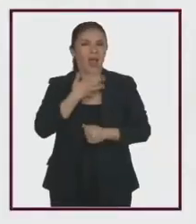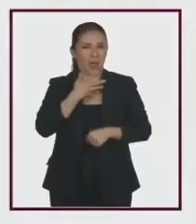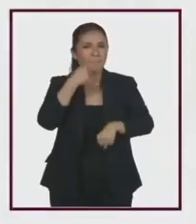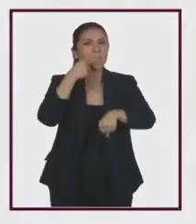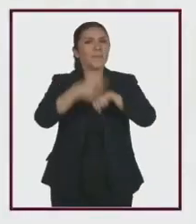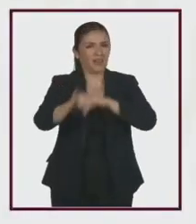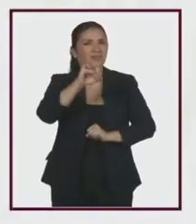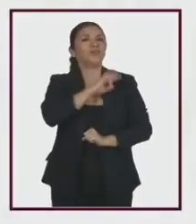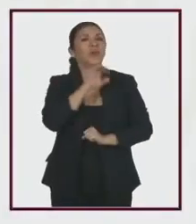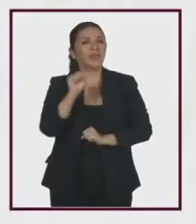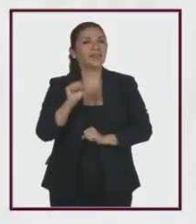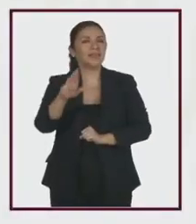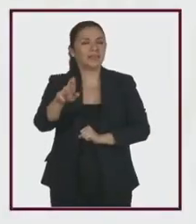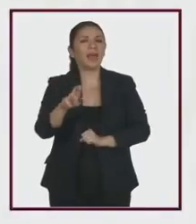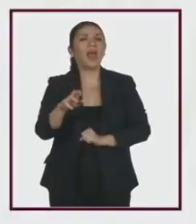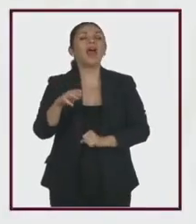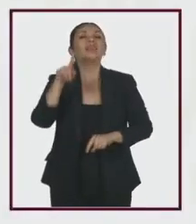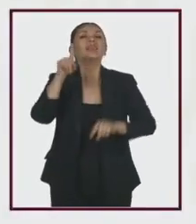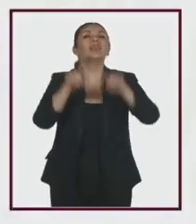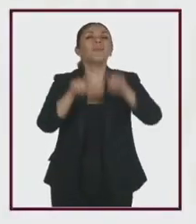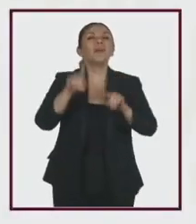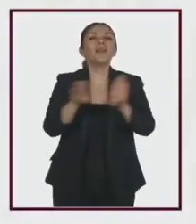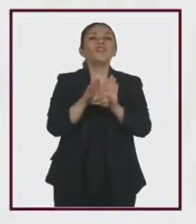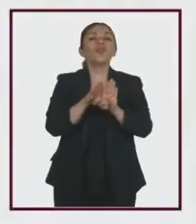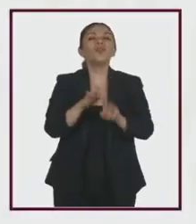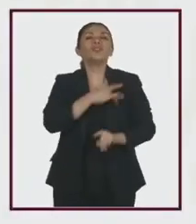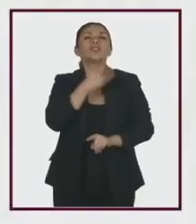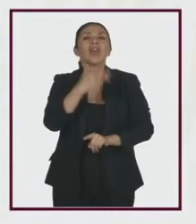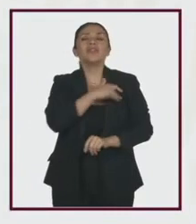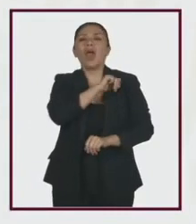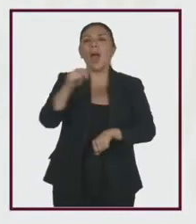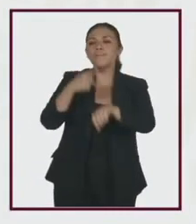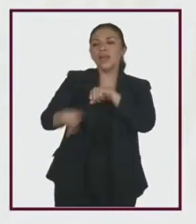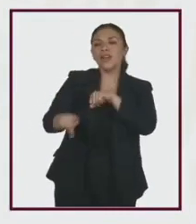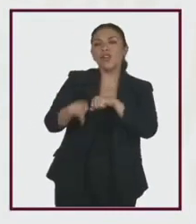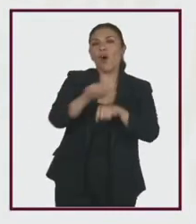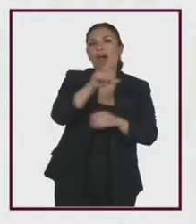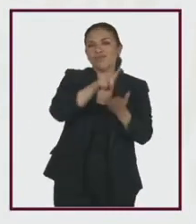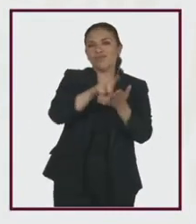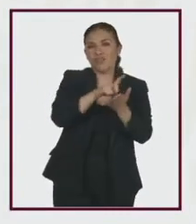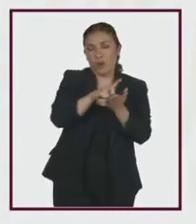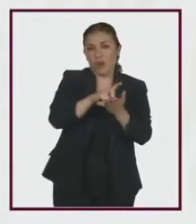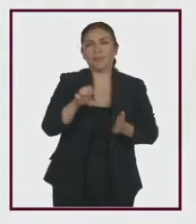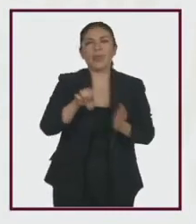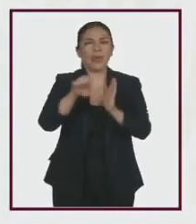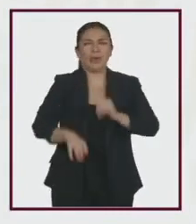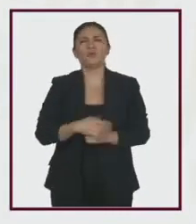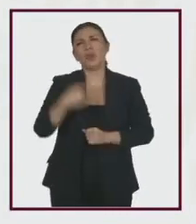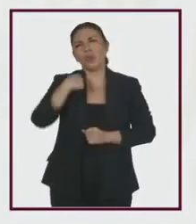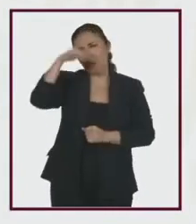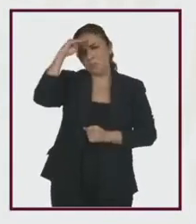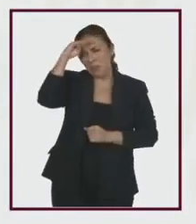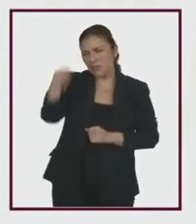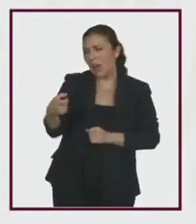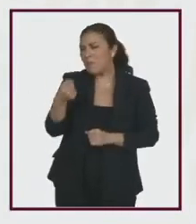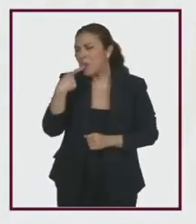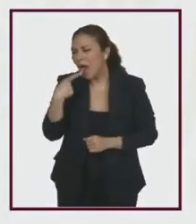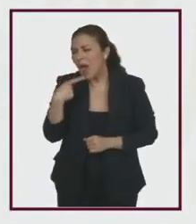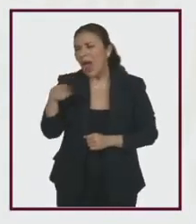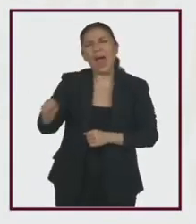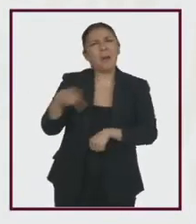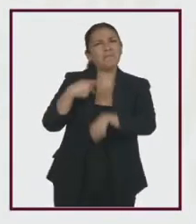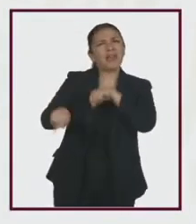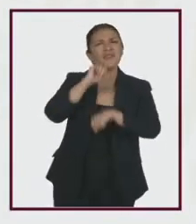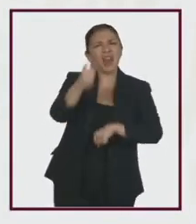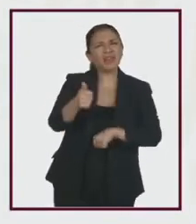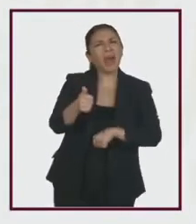tienen que ver con la percepción del riesgo de las sustancias. Entre menor riesgo crea yo que producen las sustancias, es más fácil que consuman. Entonces, por